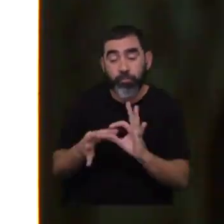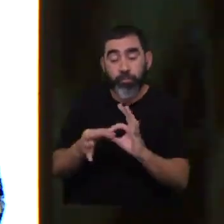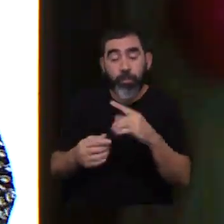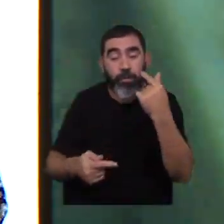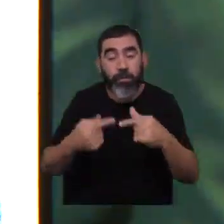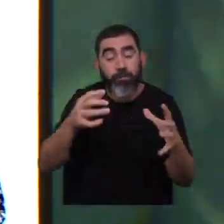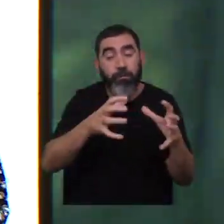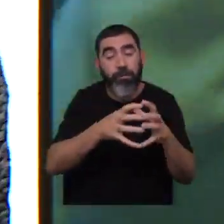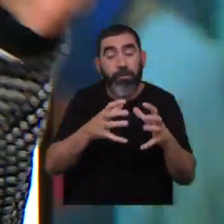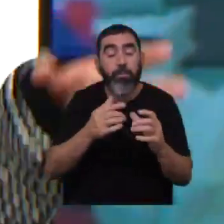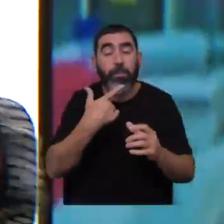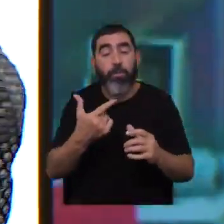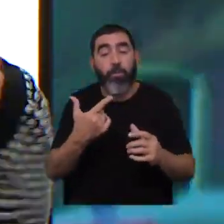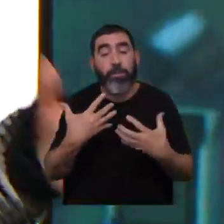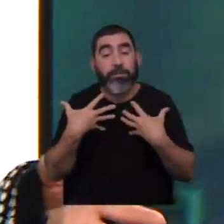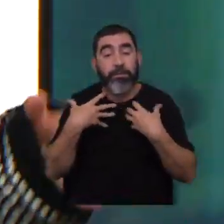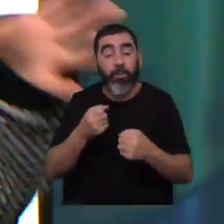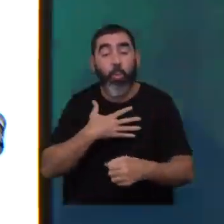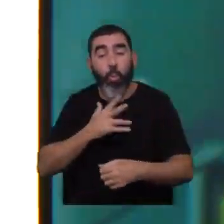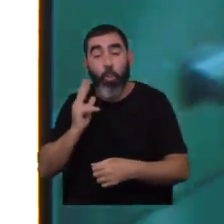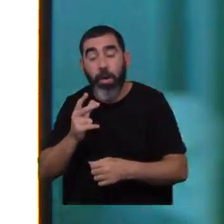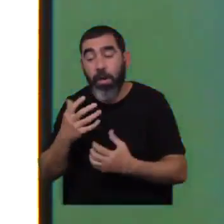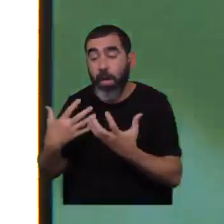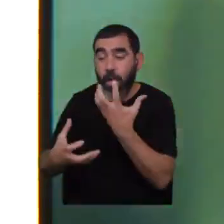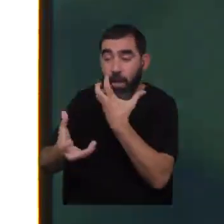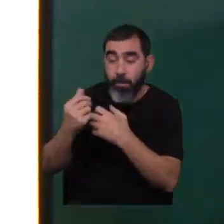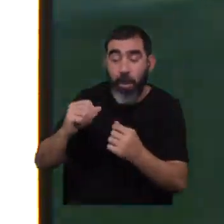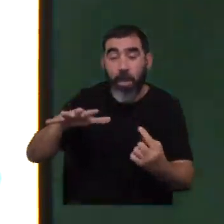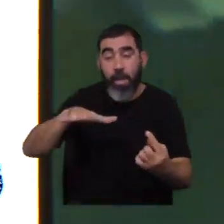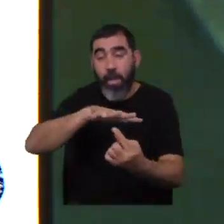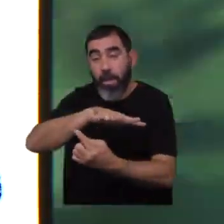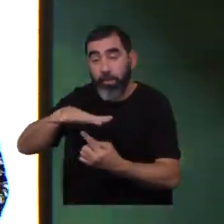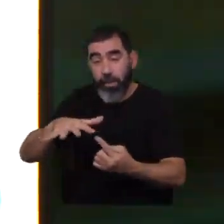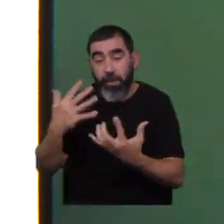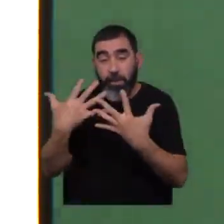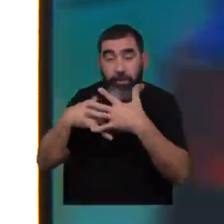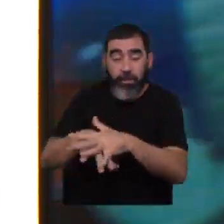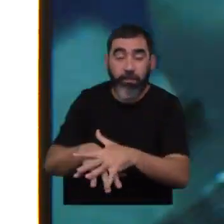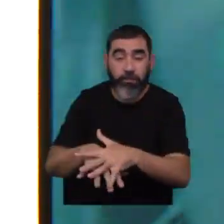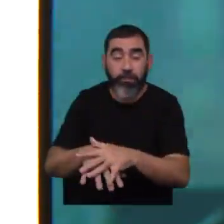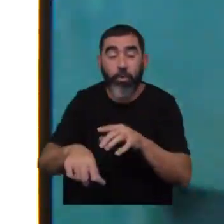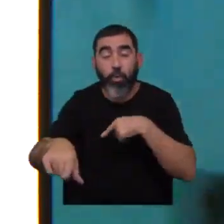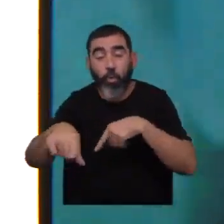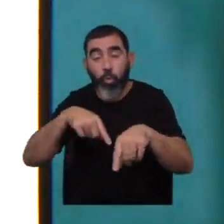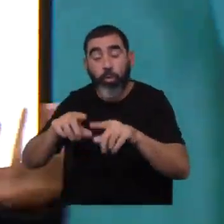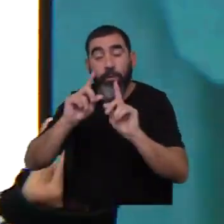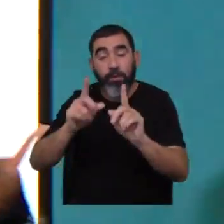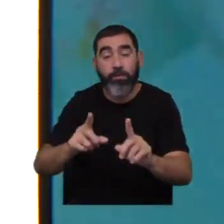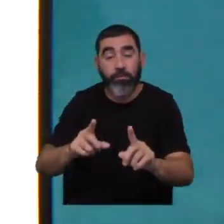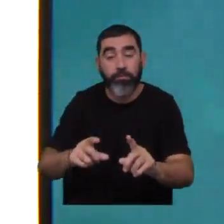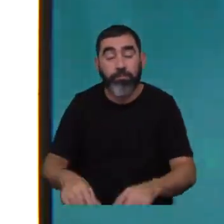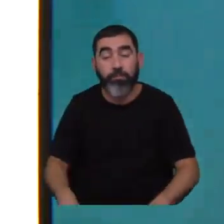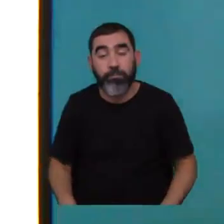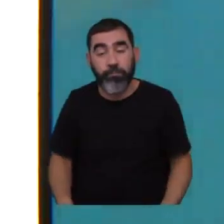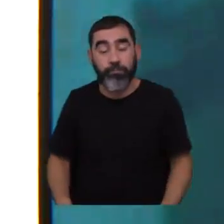sectores, como sería salud humana y animal, ambiente y coordinación, digamos, como decían,